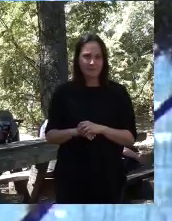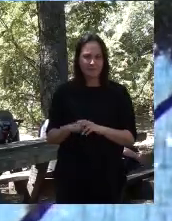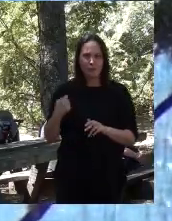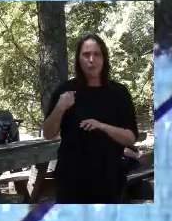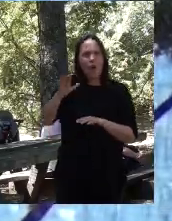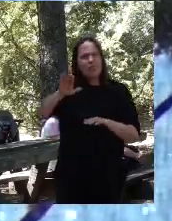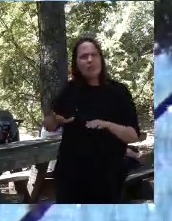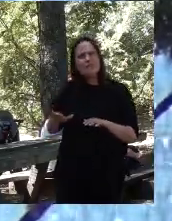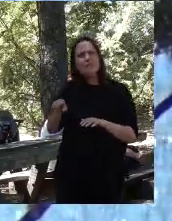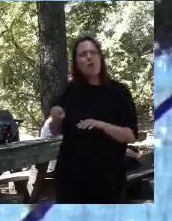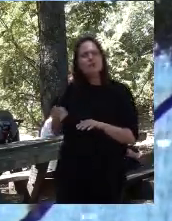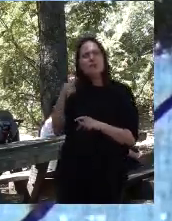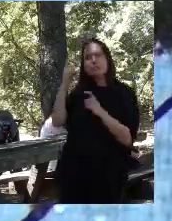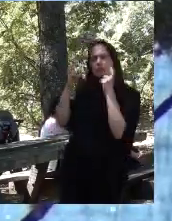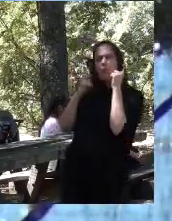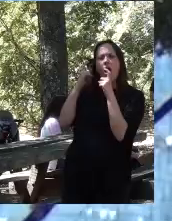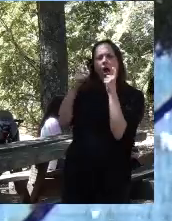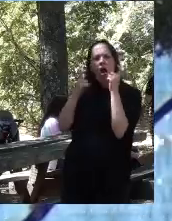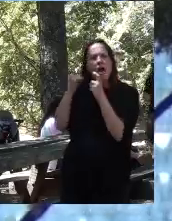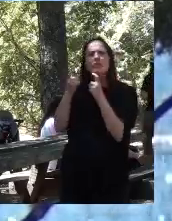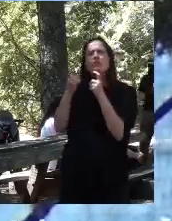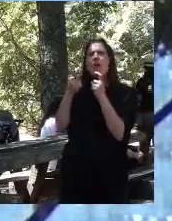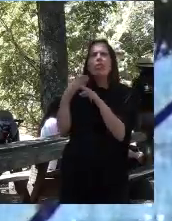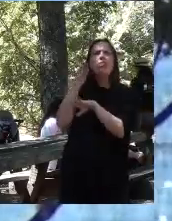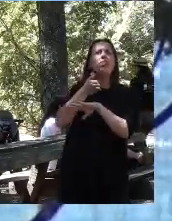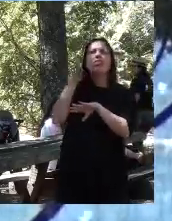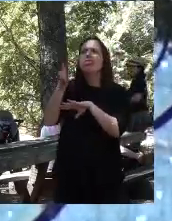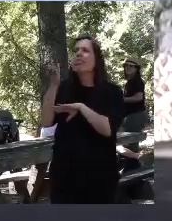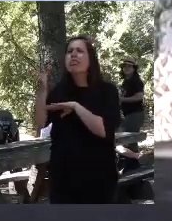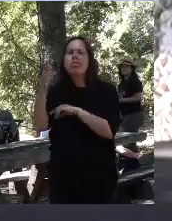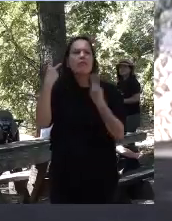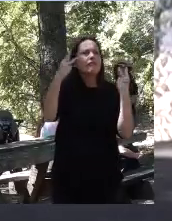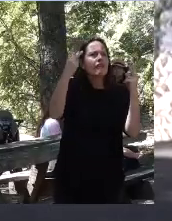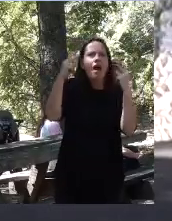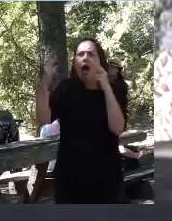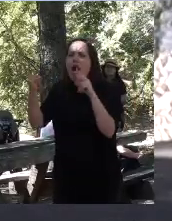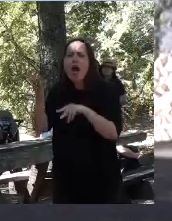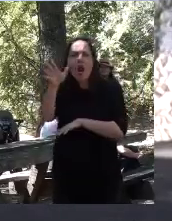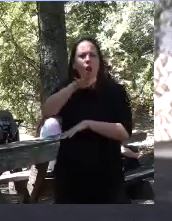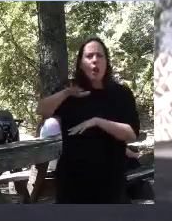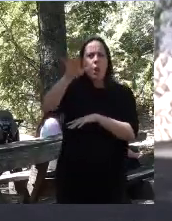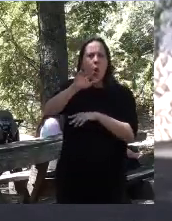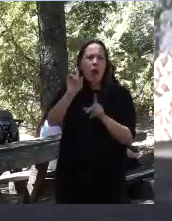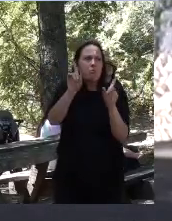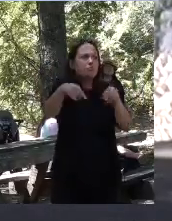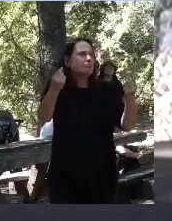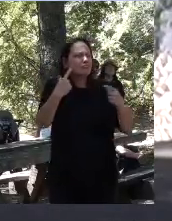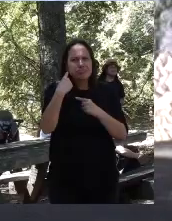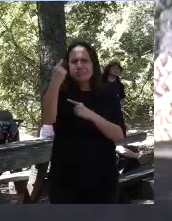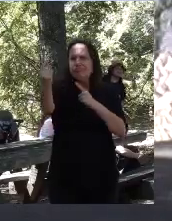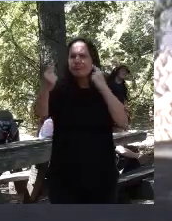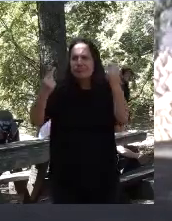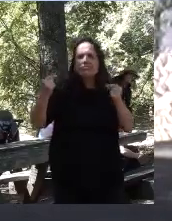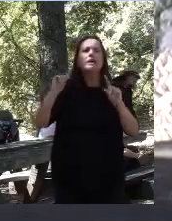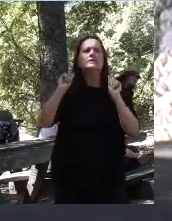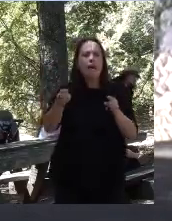De chico siempre soñé con viajar a lugares remotos, realizar exploraciones submarinas, siempre